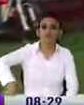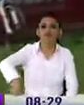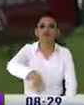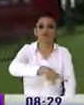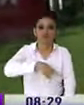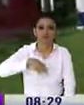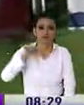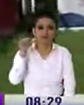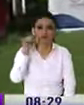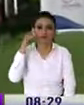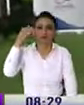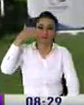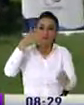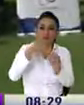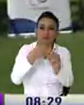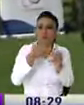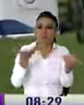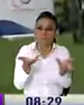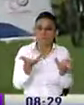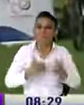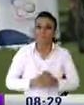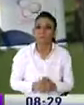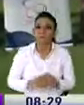finalidad netamente un